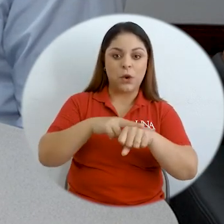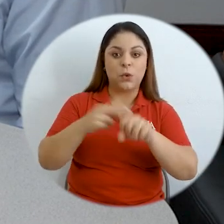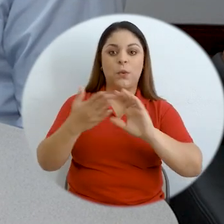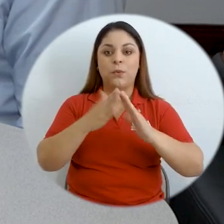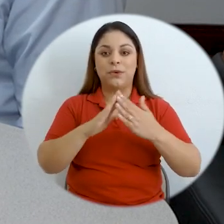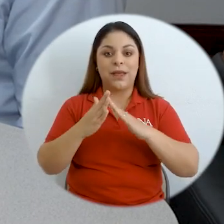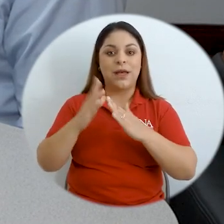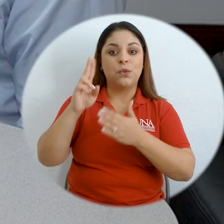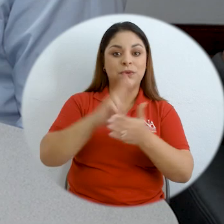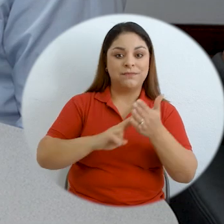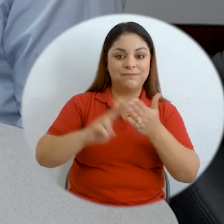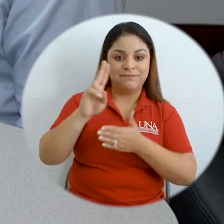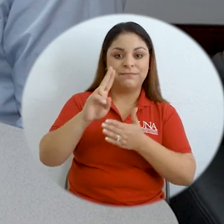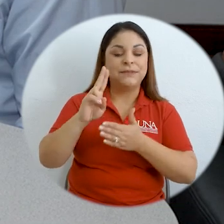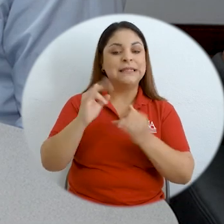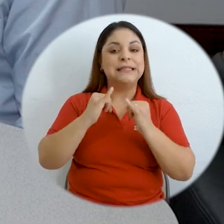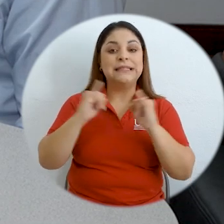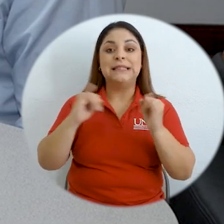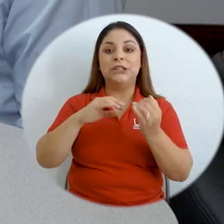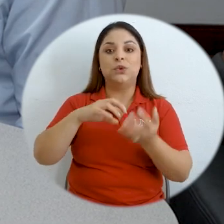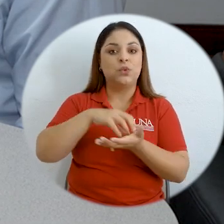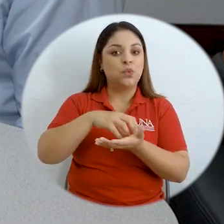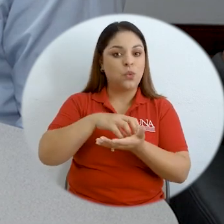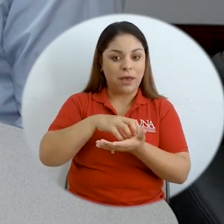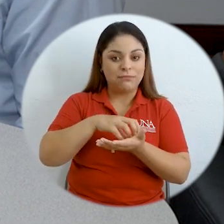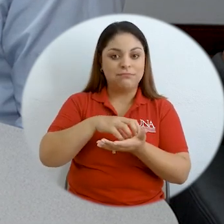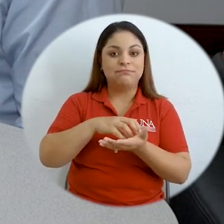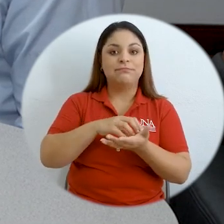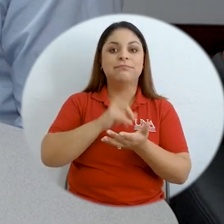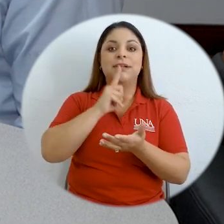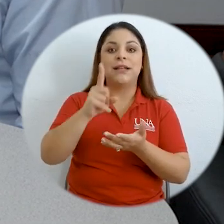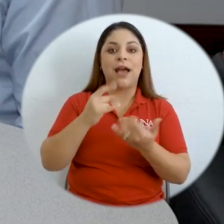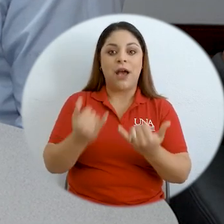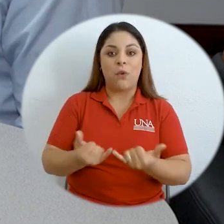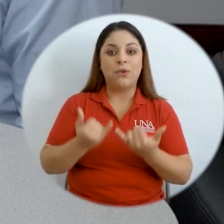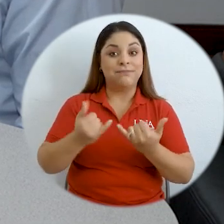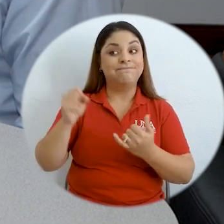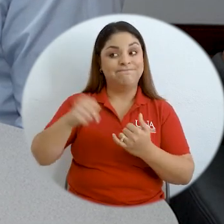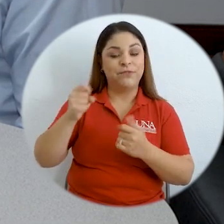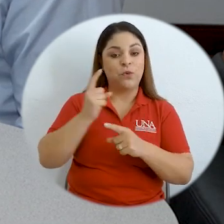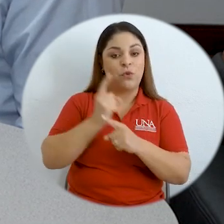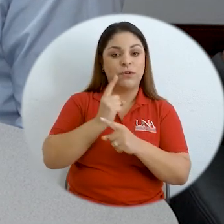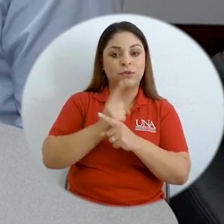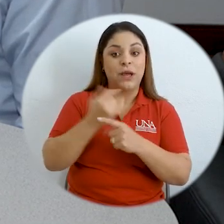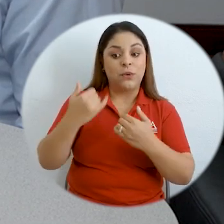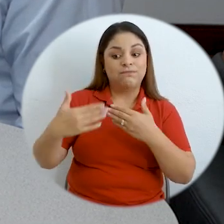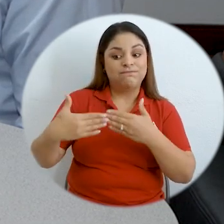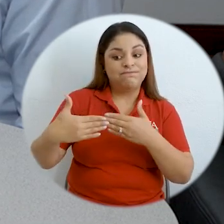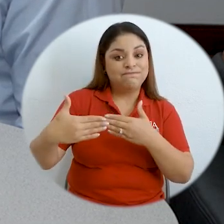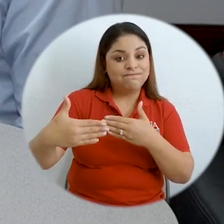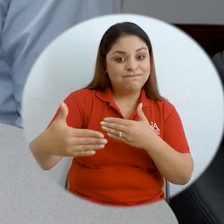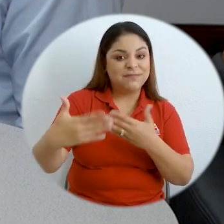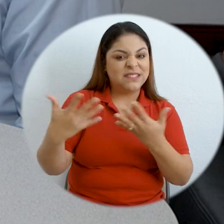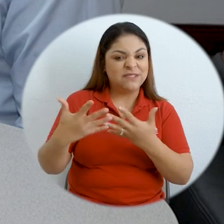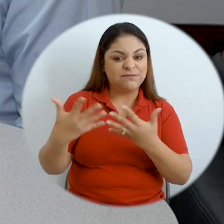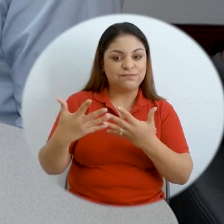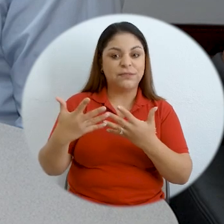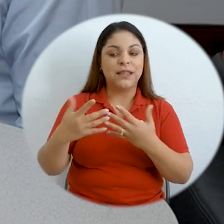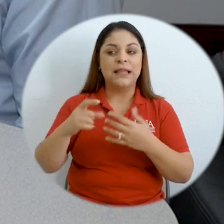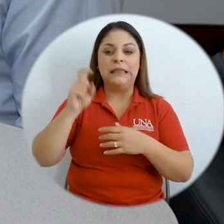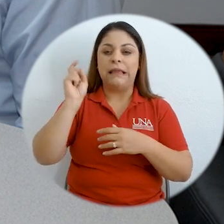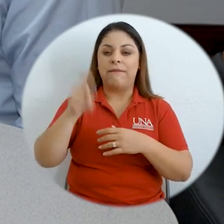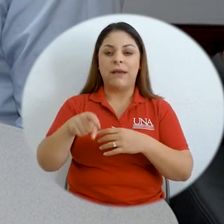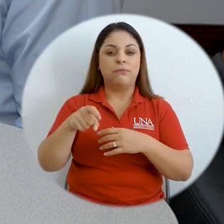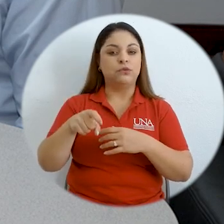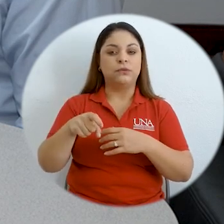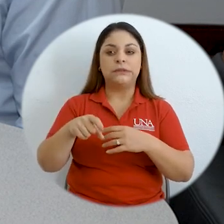con la comunidad universitaria y sin duda, como lo señala, estamos en vísperas de poder